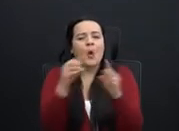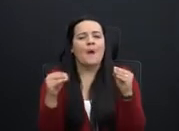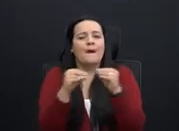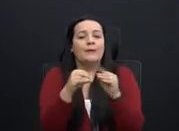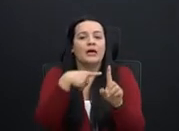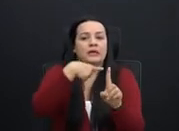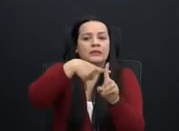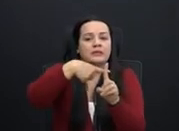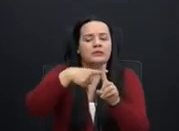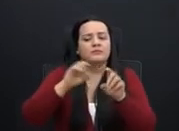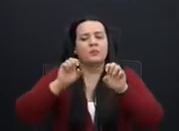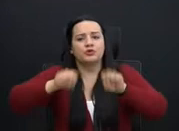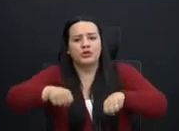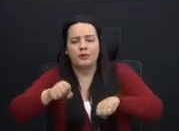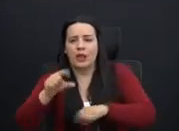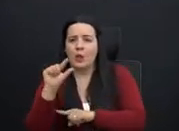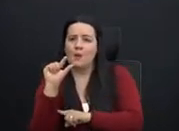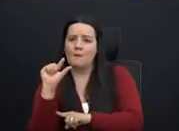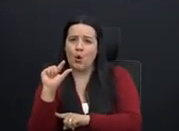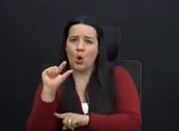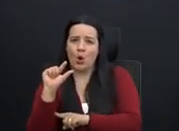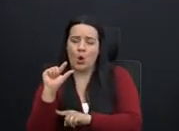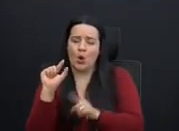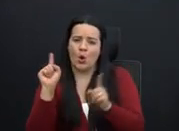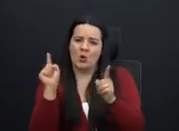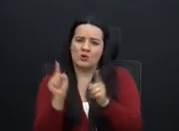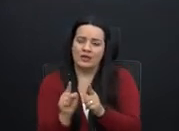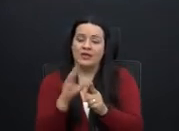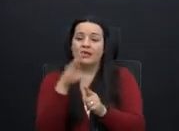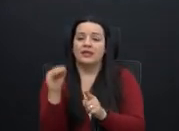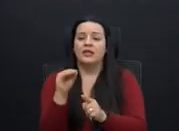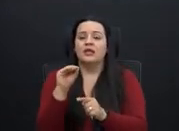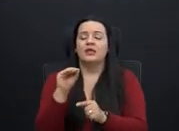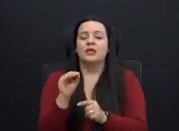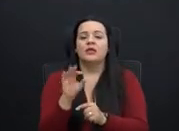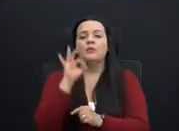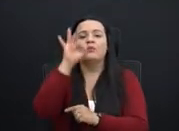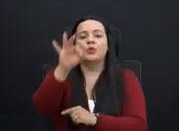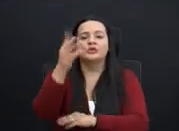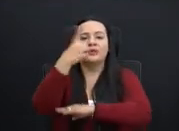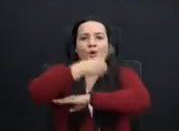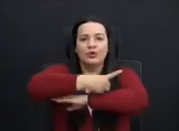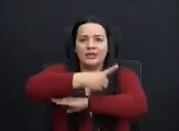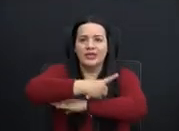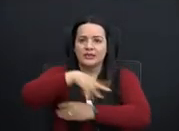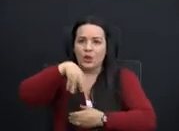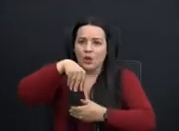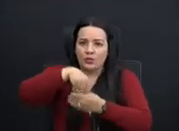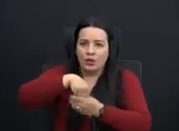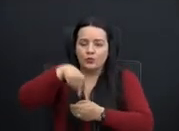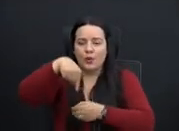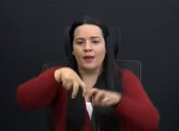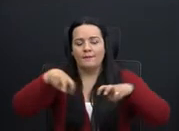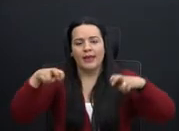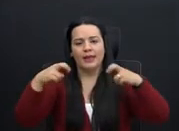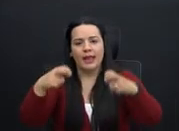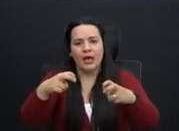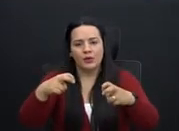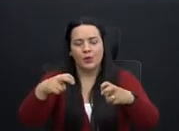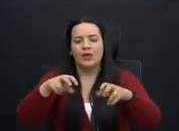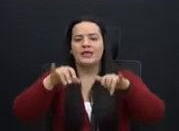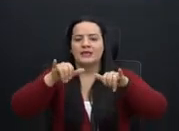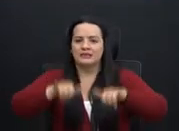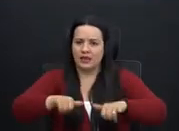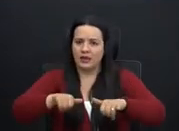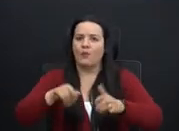poco y dentro de algunos días estemos de nuevo en este plenario legislativo discutiendo verdaderas reformas